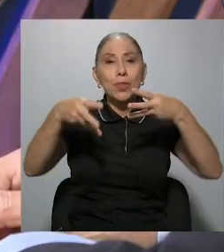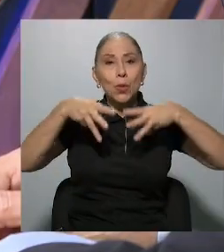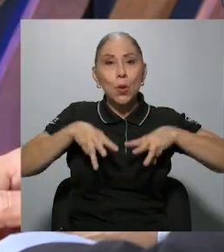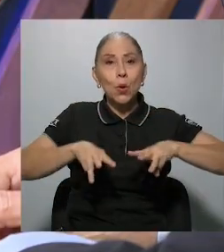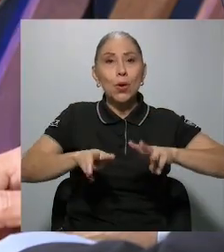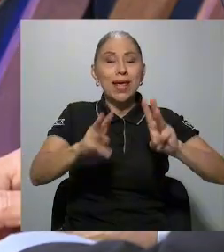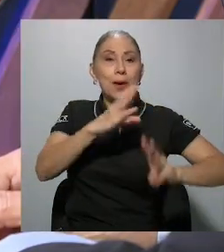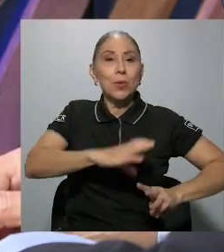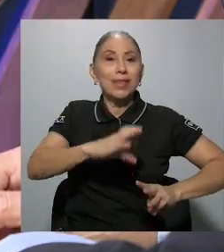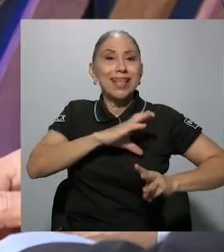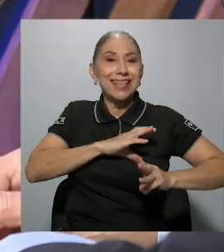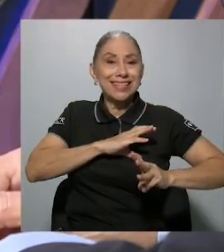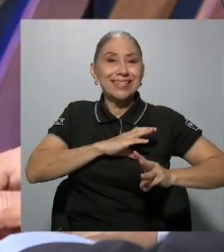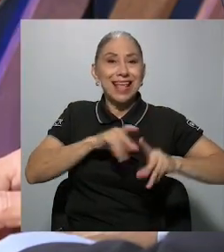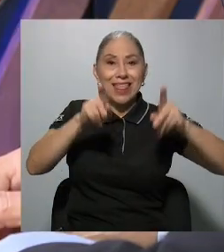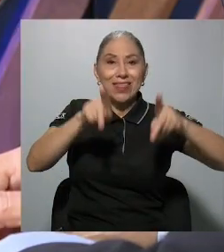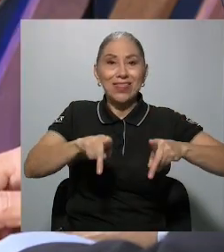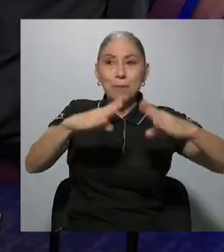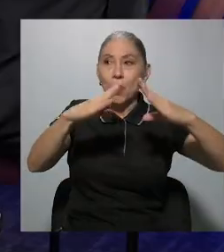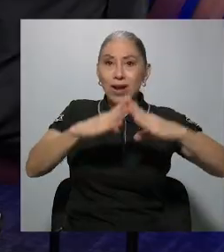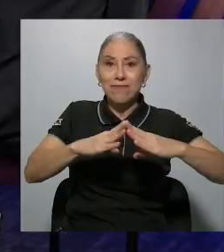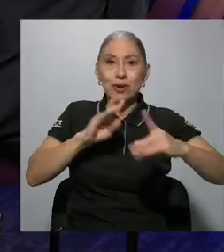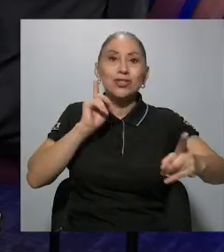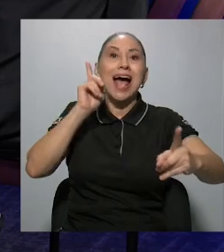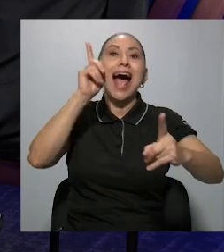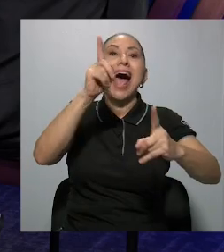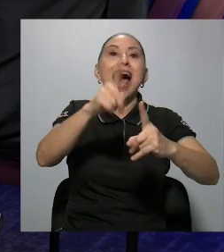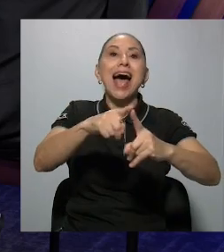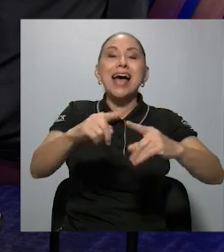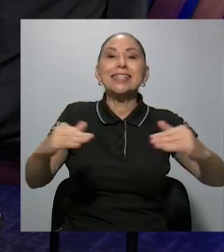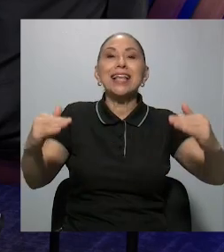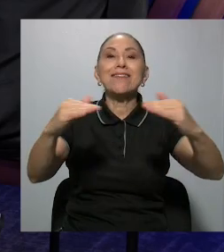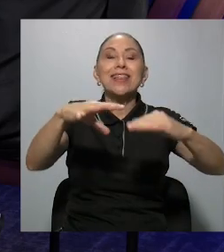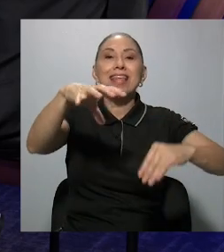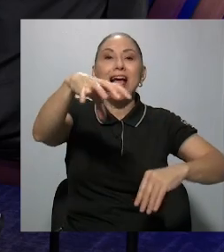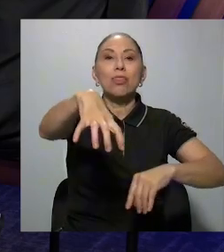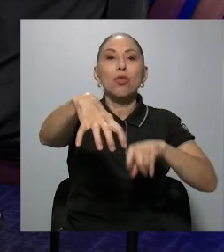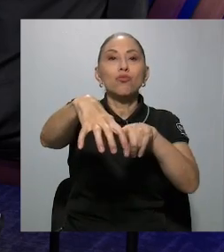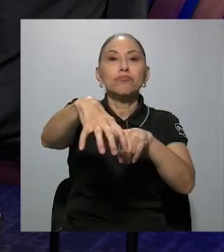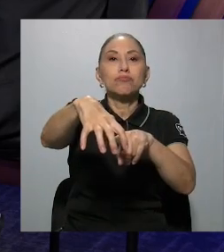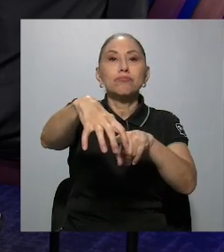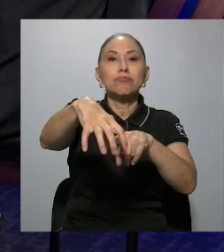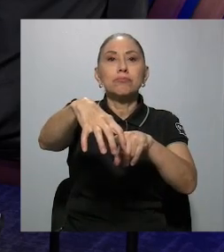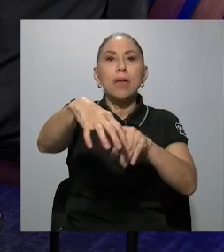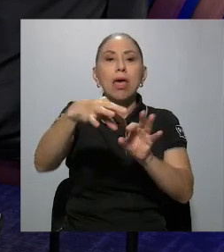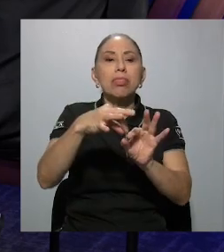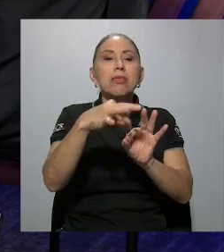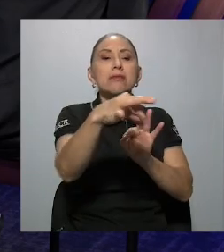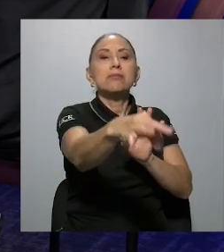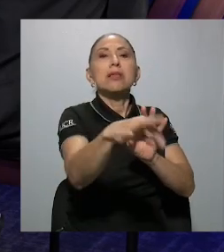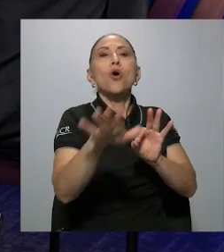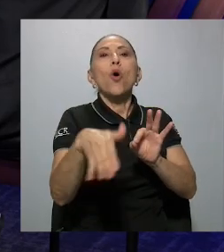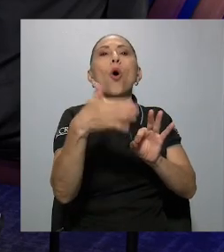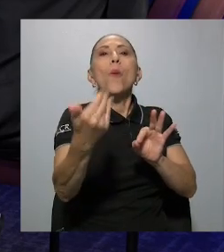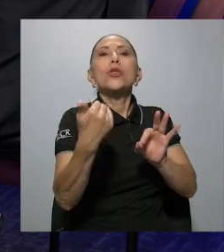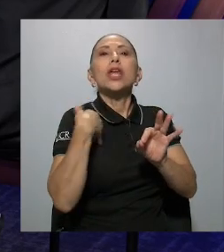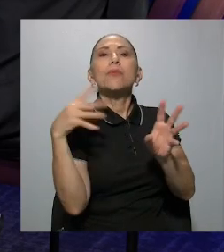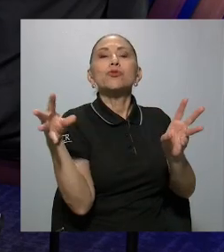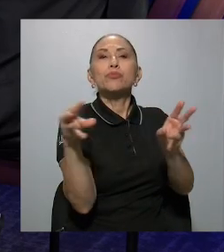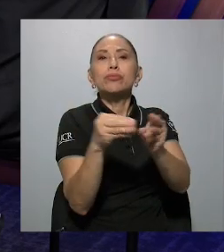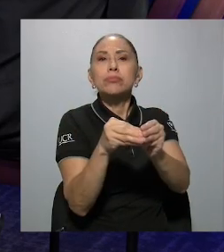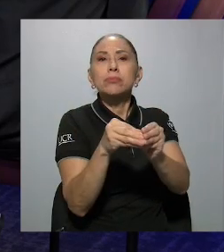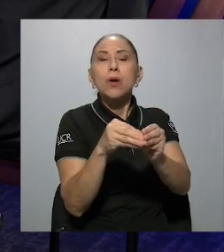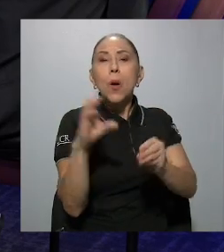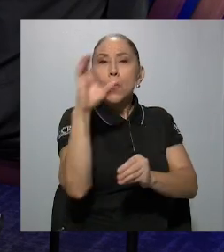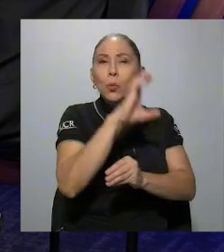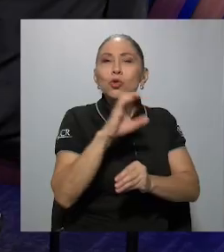metodología de los componentes demográficos hasta a nivel de cantón. ¿Cómo obtenemos la población a nivel de distrito?